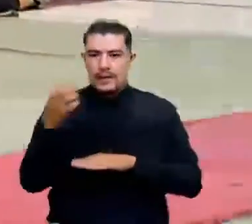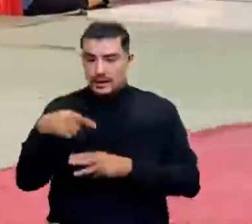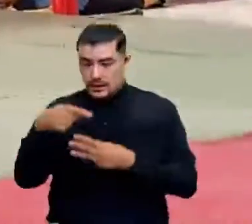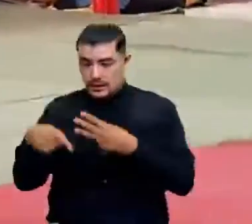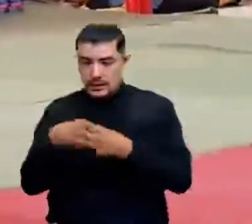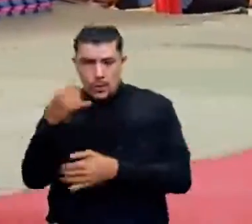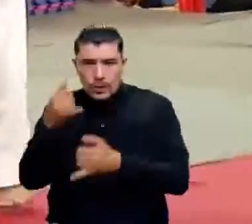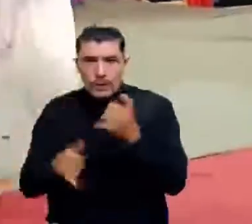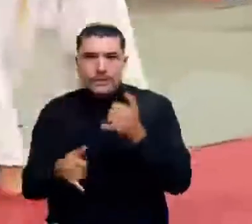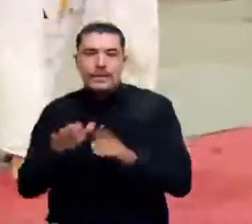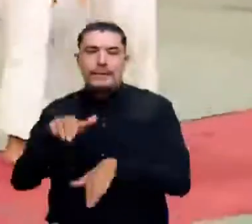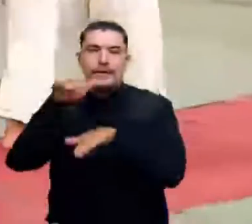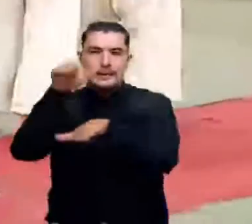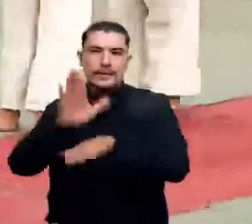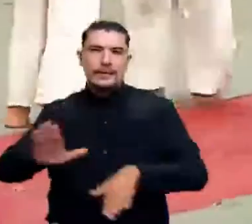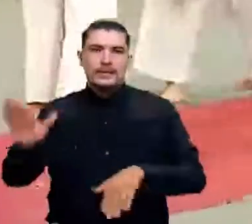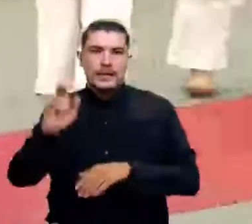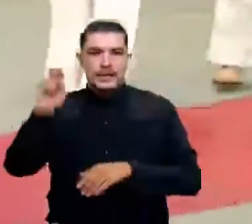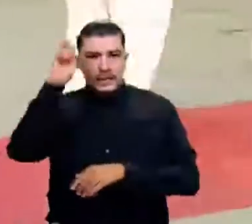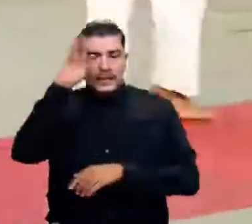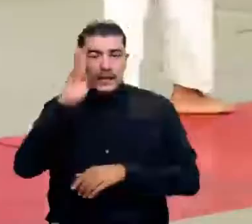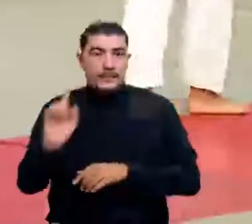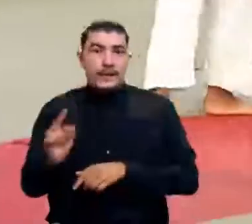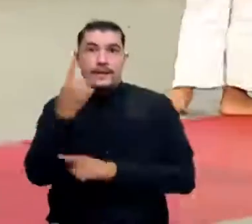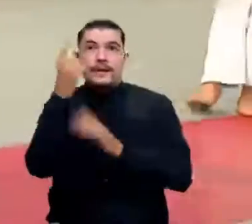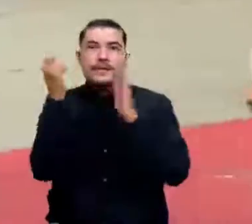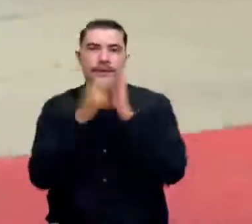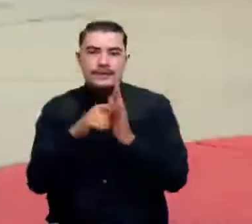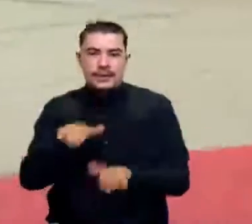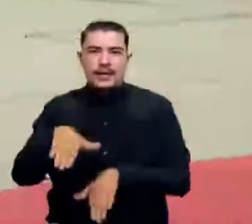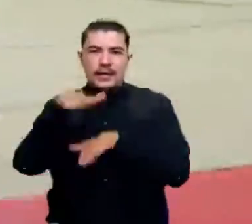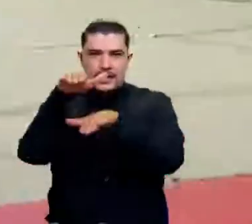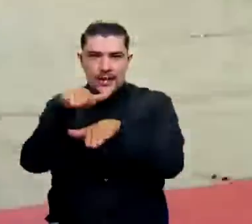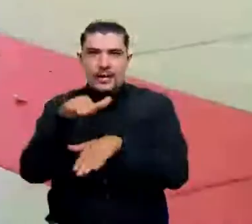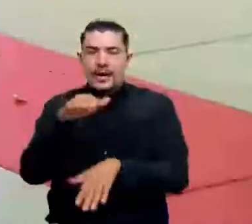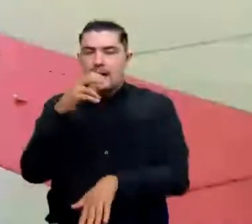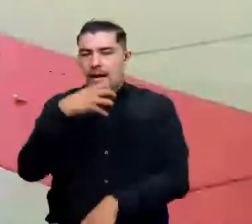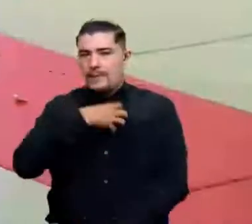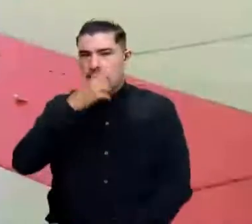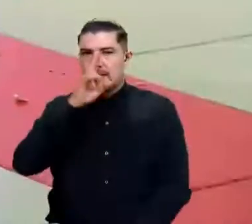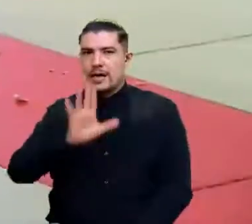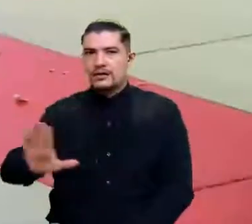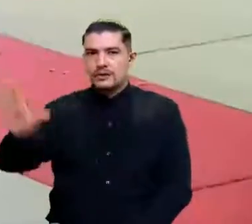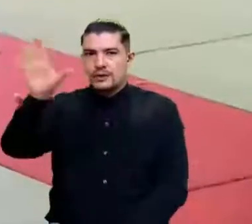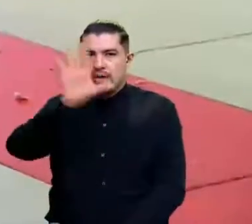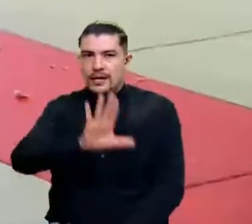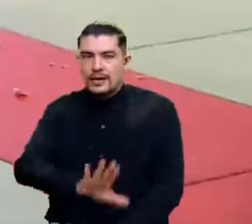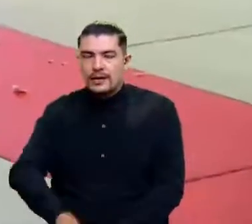por primera vez en una competencia nacional. Gran presentación del judo norte santandereano.